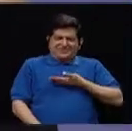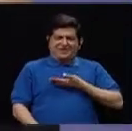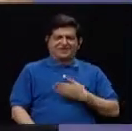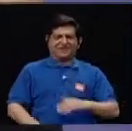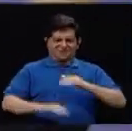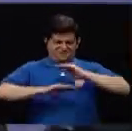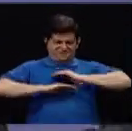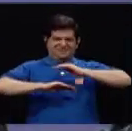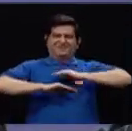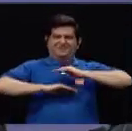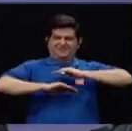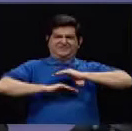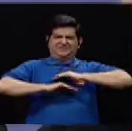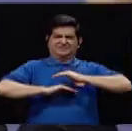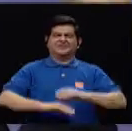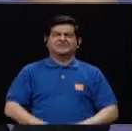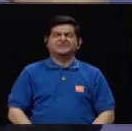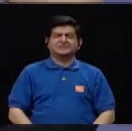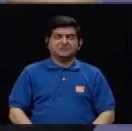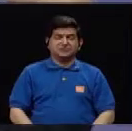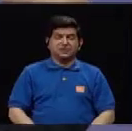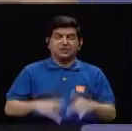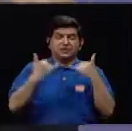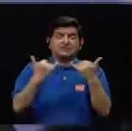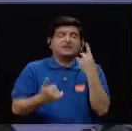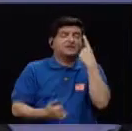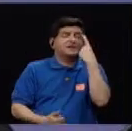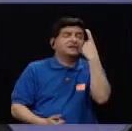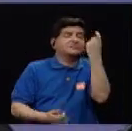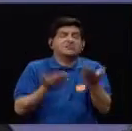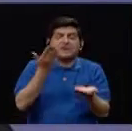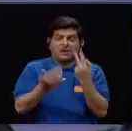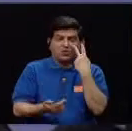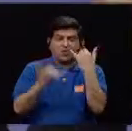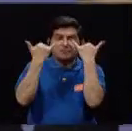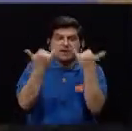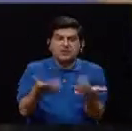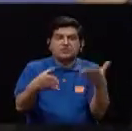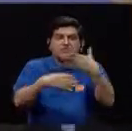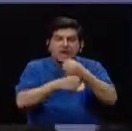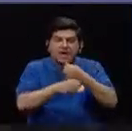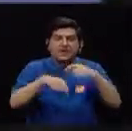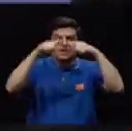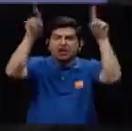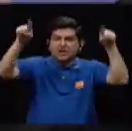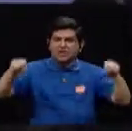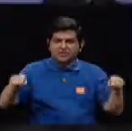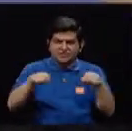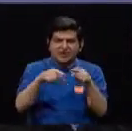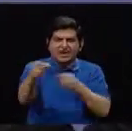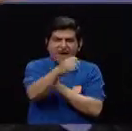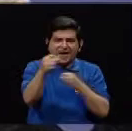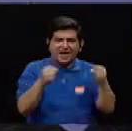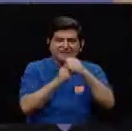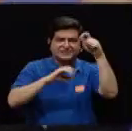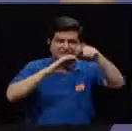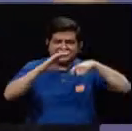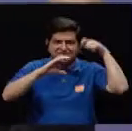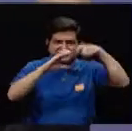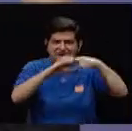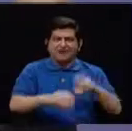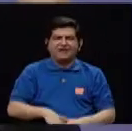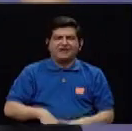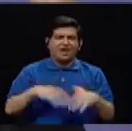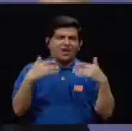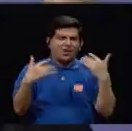más la satisfacción de haberlo soñado alguna vez y verlo realizado en un afiche pegado en las salas de cine,